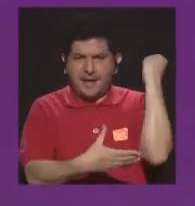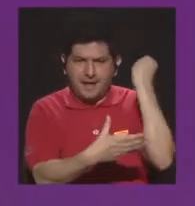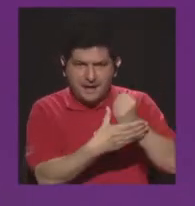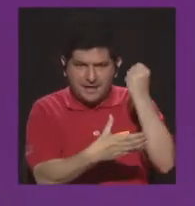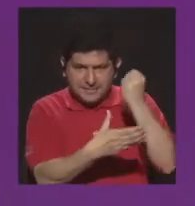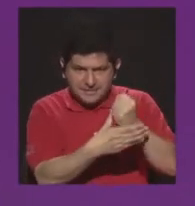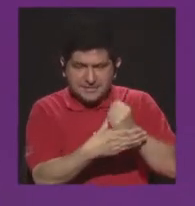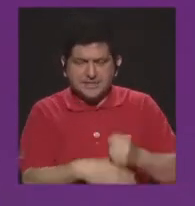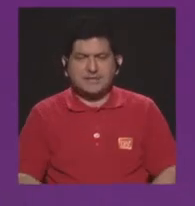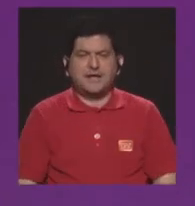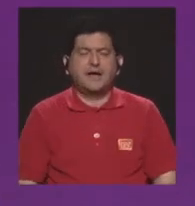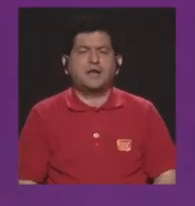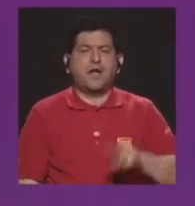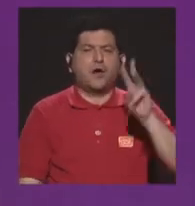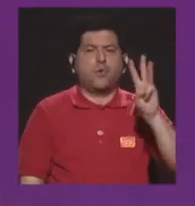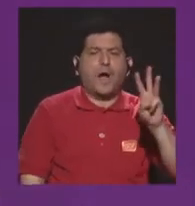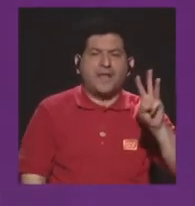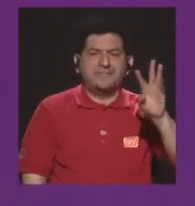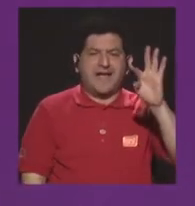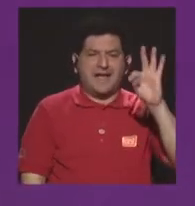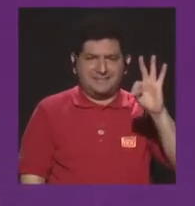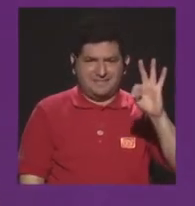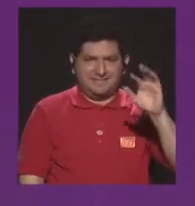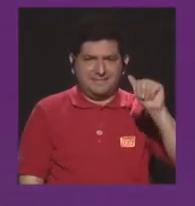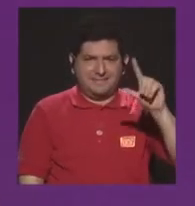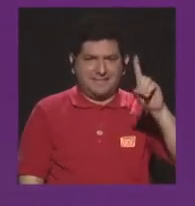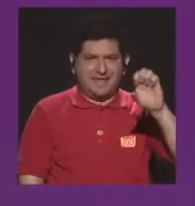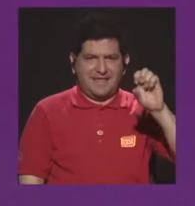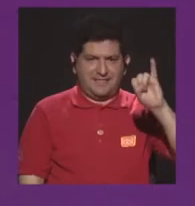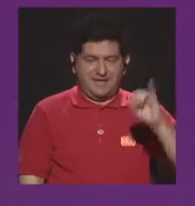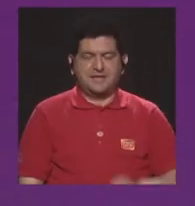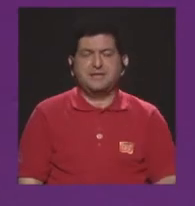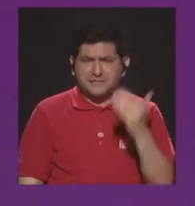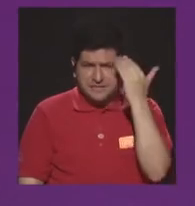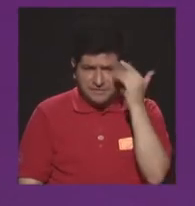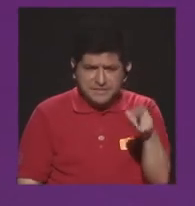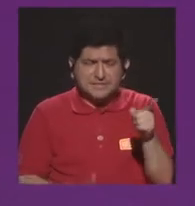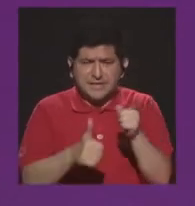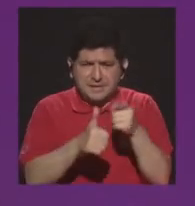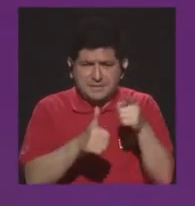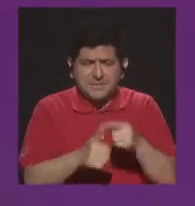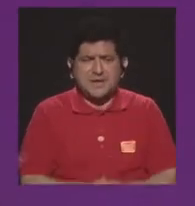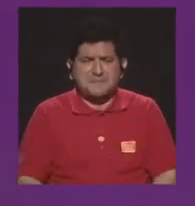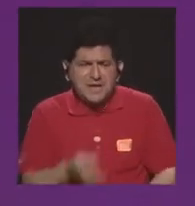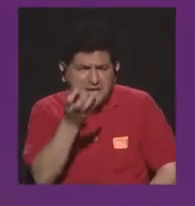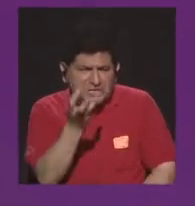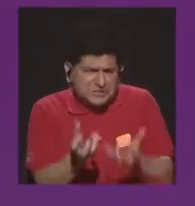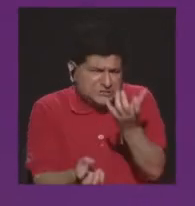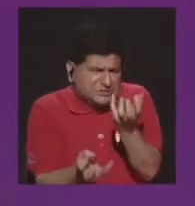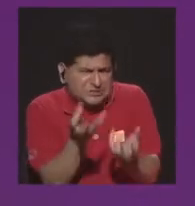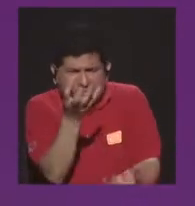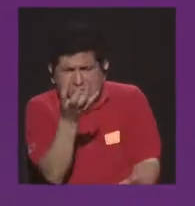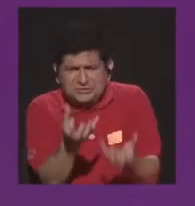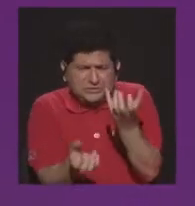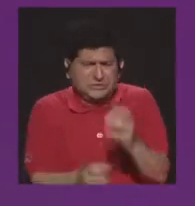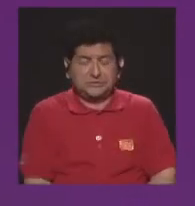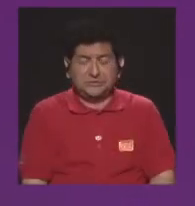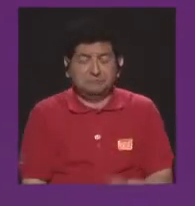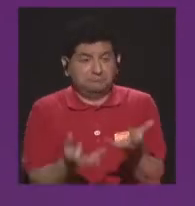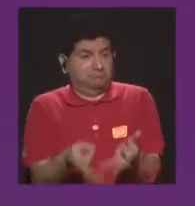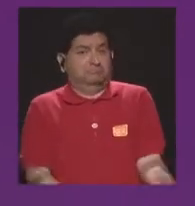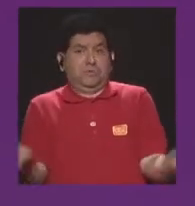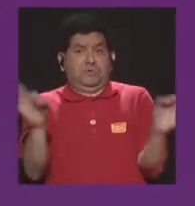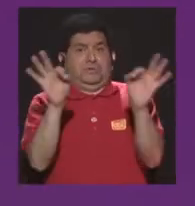el feminicidio de Wanda Tadei. Se conoció en toda la región porque fue la primera incineración con fuego muy, muy